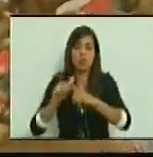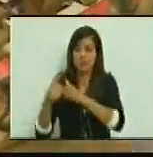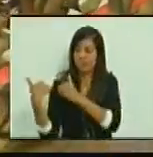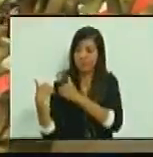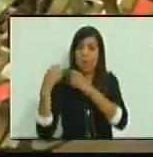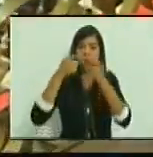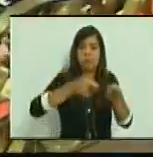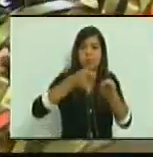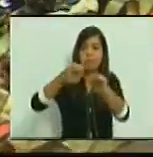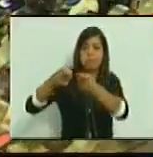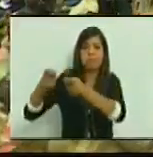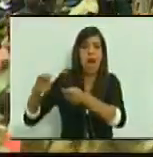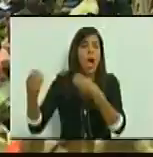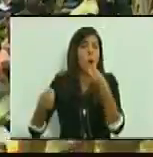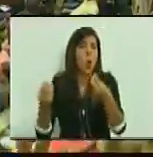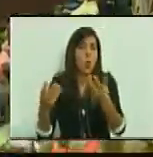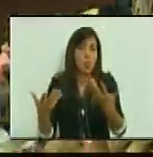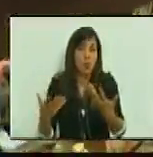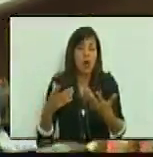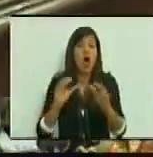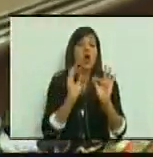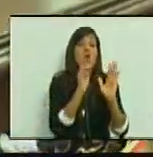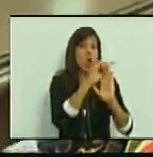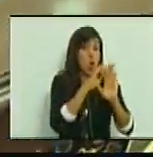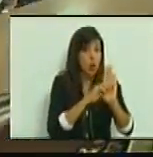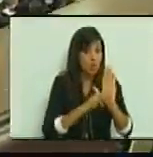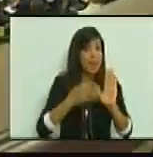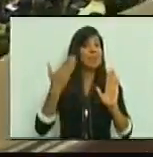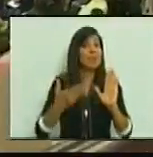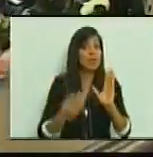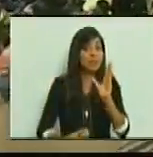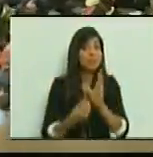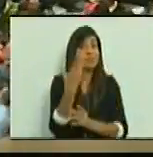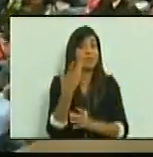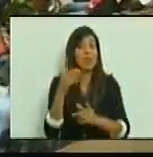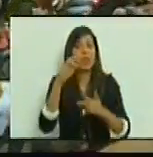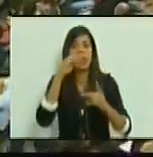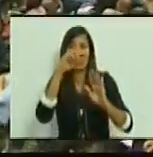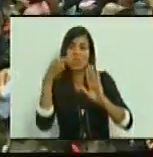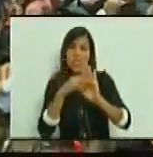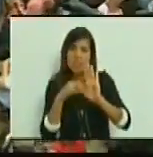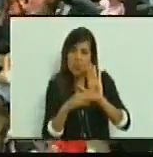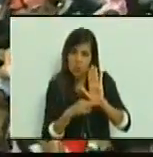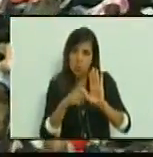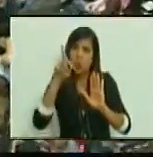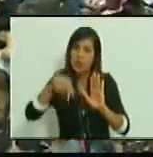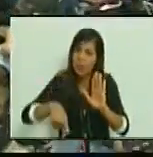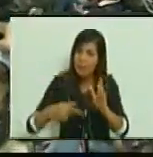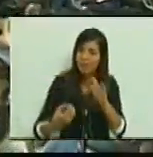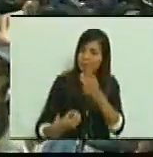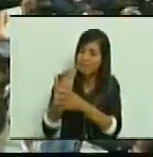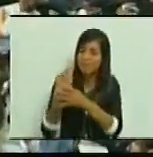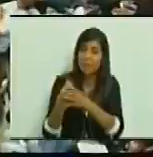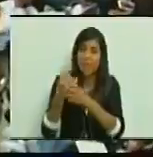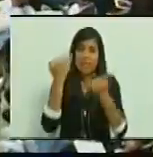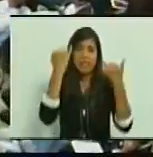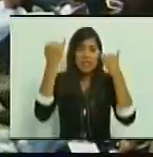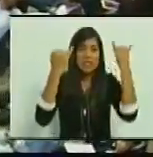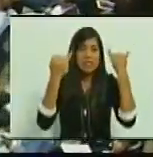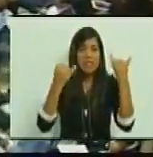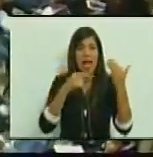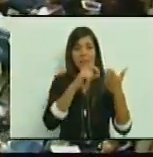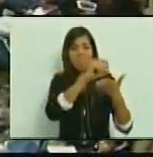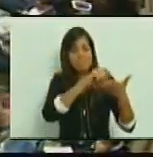gestiones, establecer normas generales, ordenar la modificación de estatutos y generar las políticas de